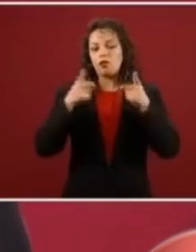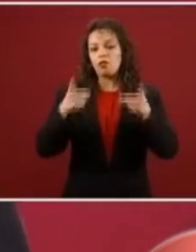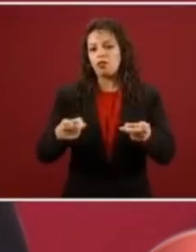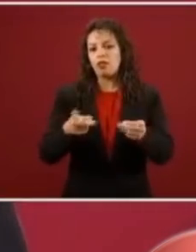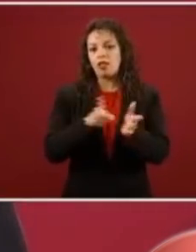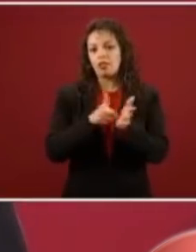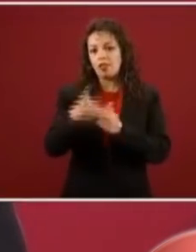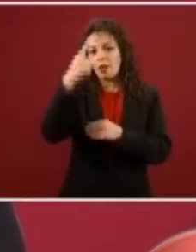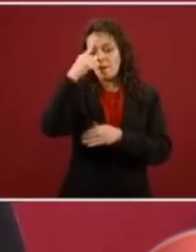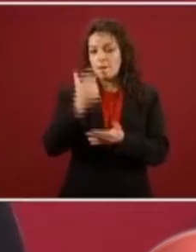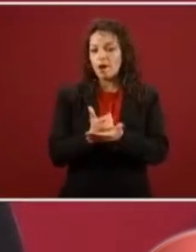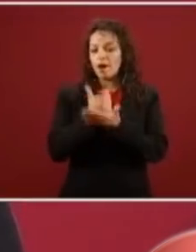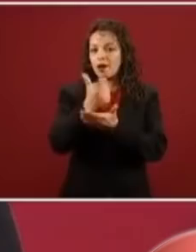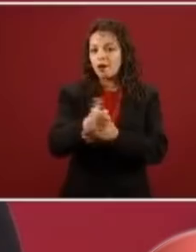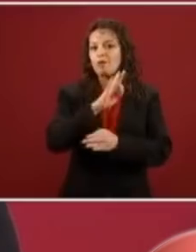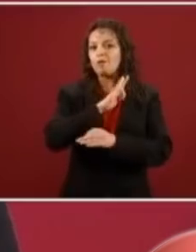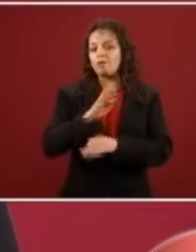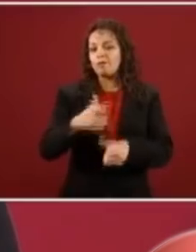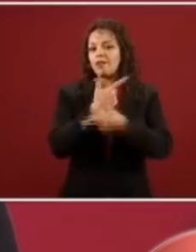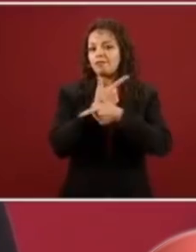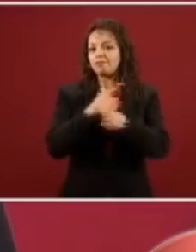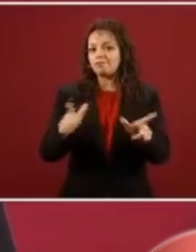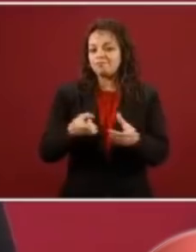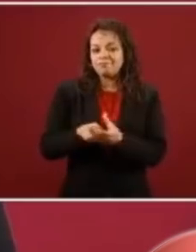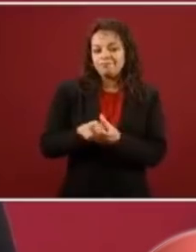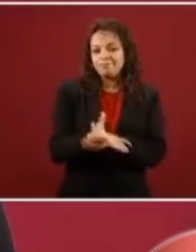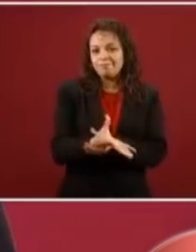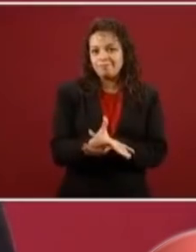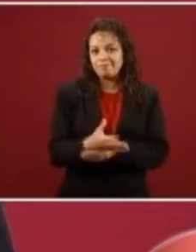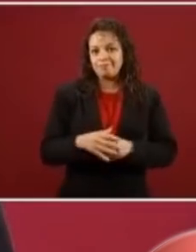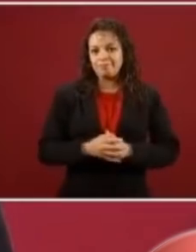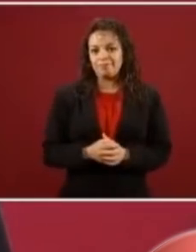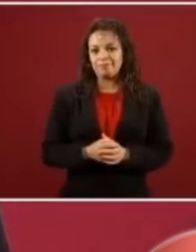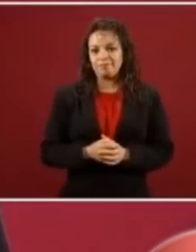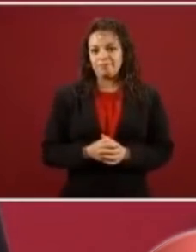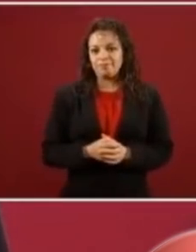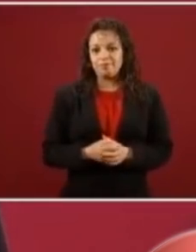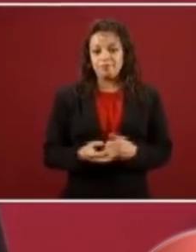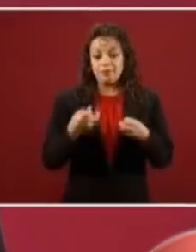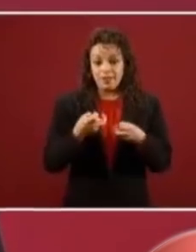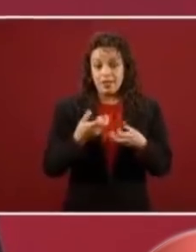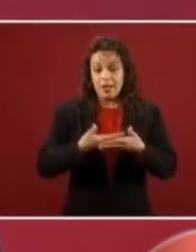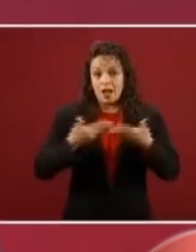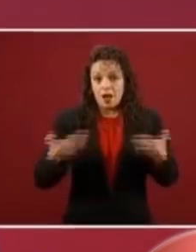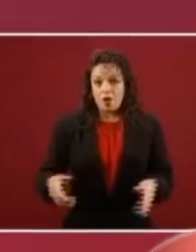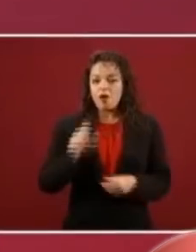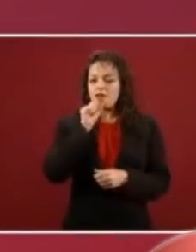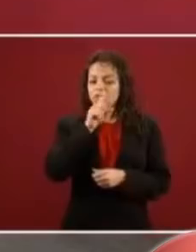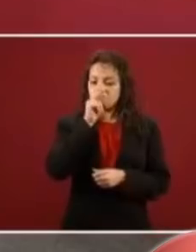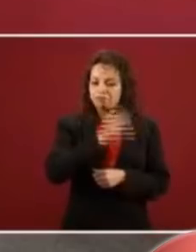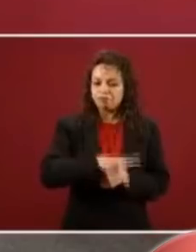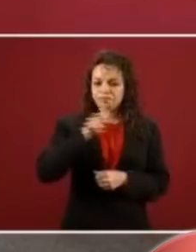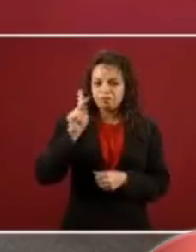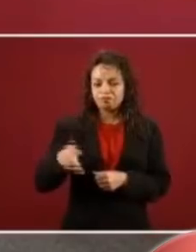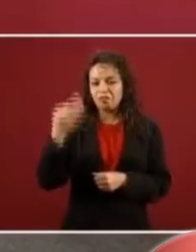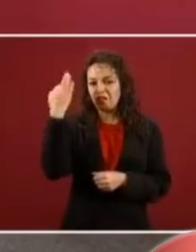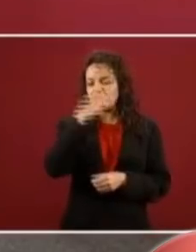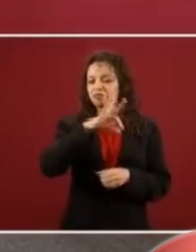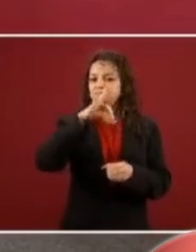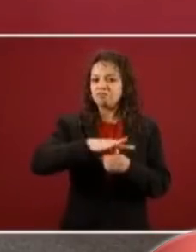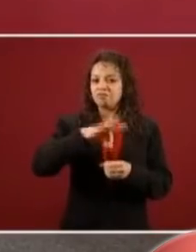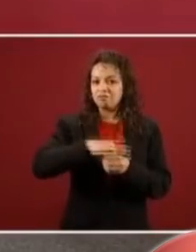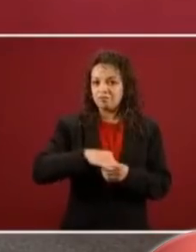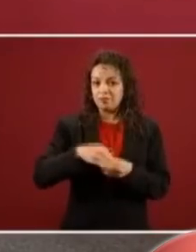sí. Lo mismo en el caso del fraude electoral. Por primera vez